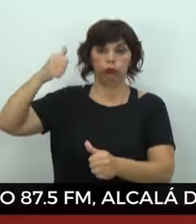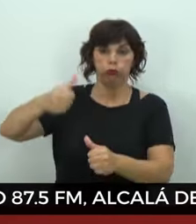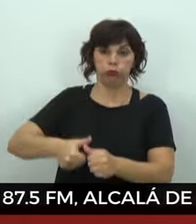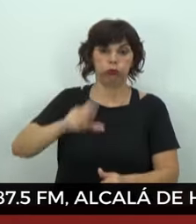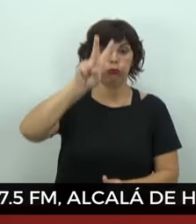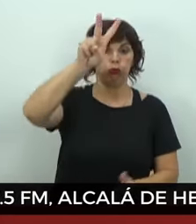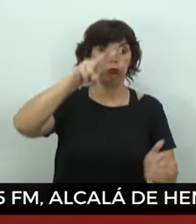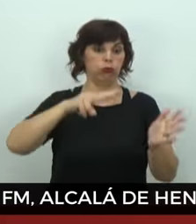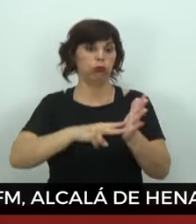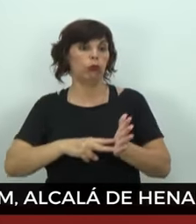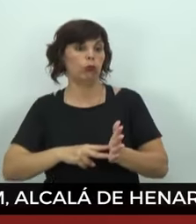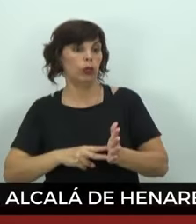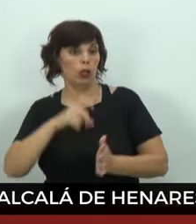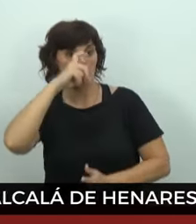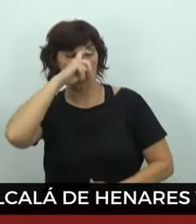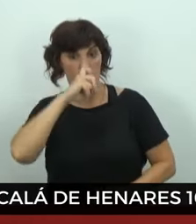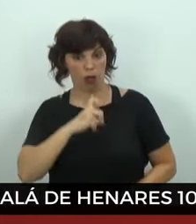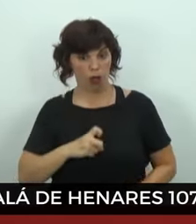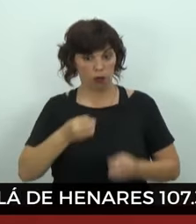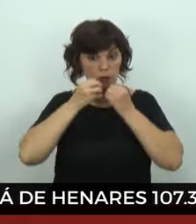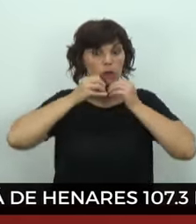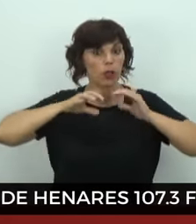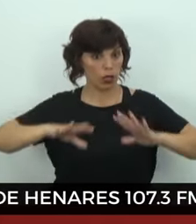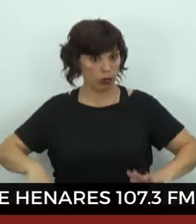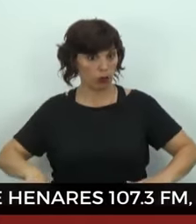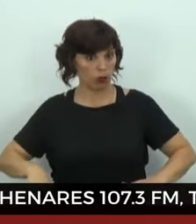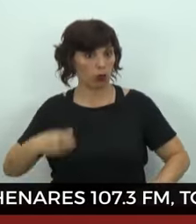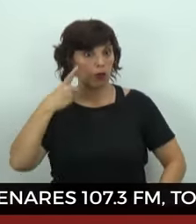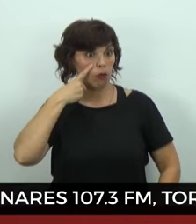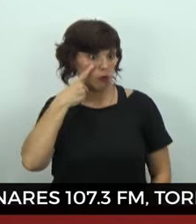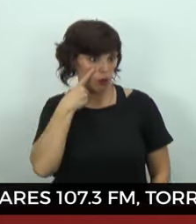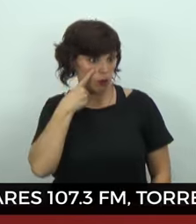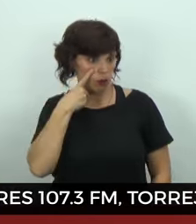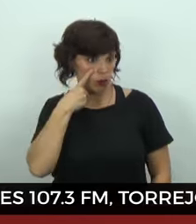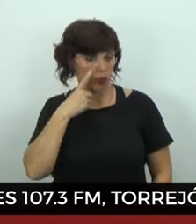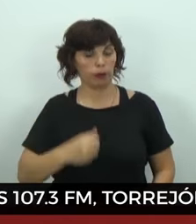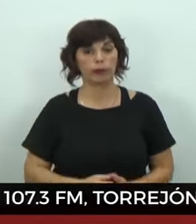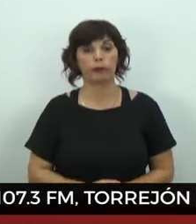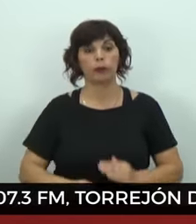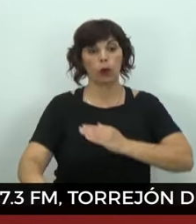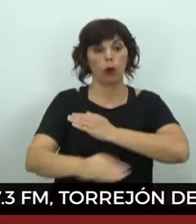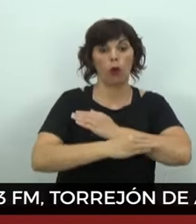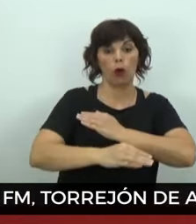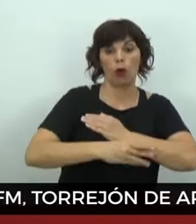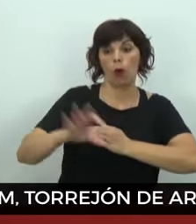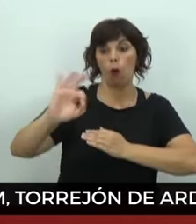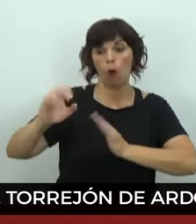Iglesia lo podemos ver. Añaden o quitan. La Biblia